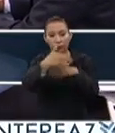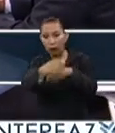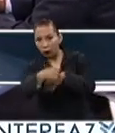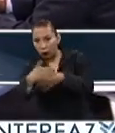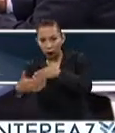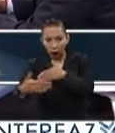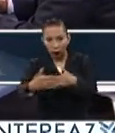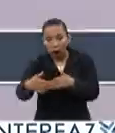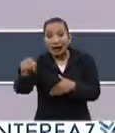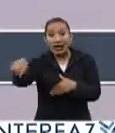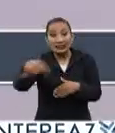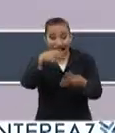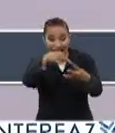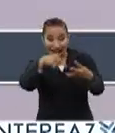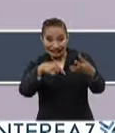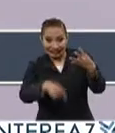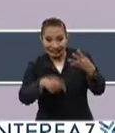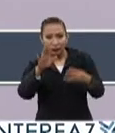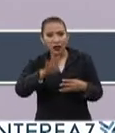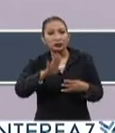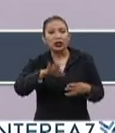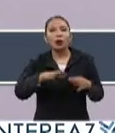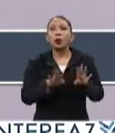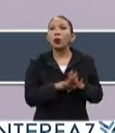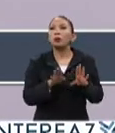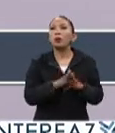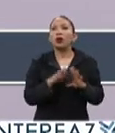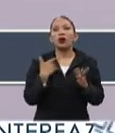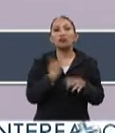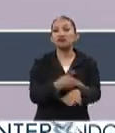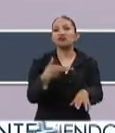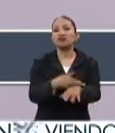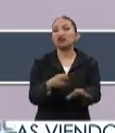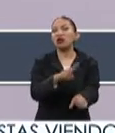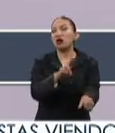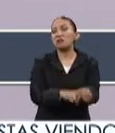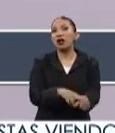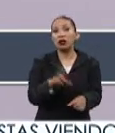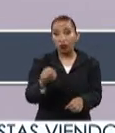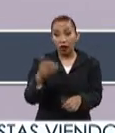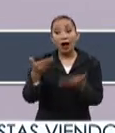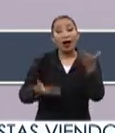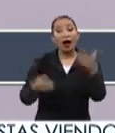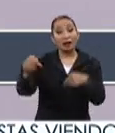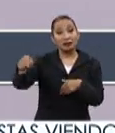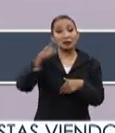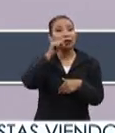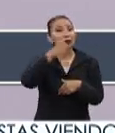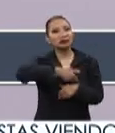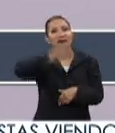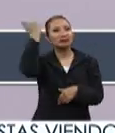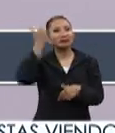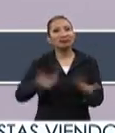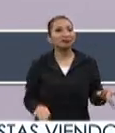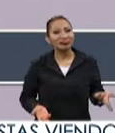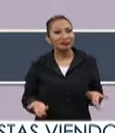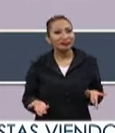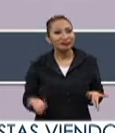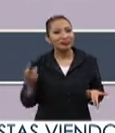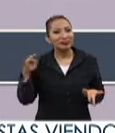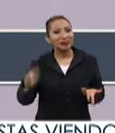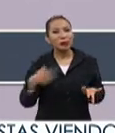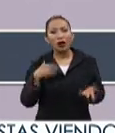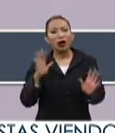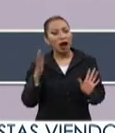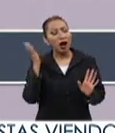razonable. Estas cuestiones que parecen de mero procedimiento, muchas veces solo se entienden como